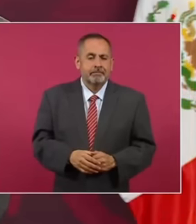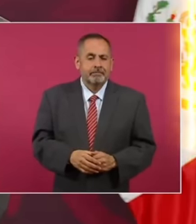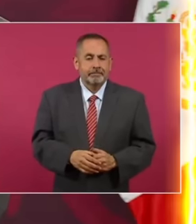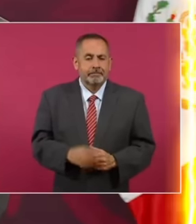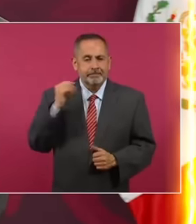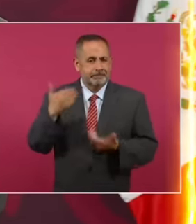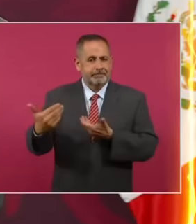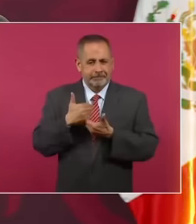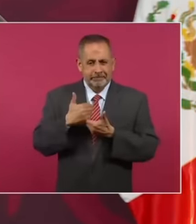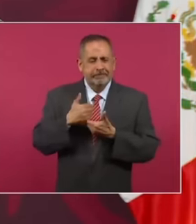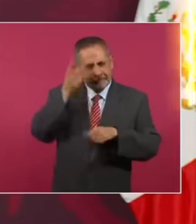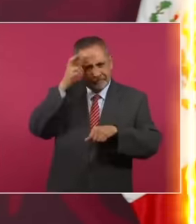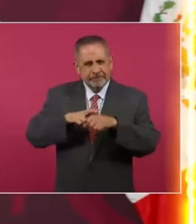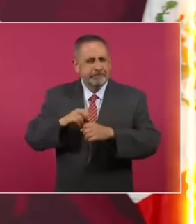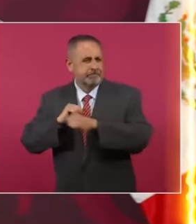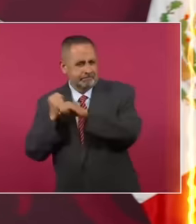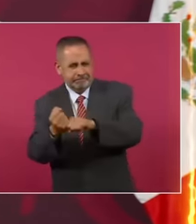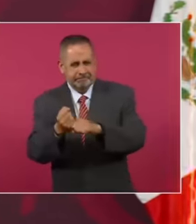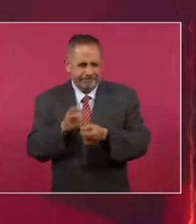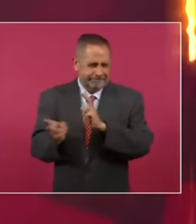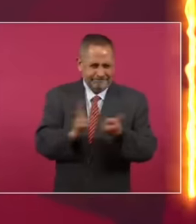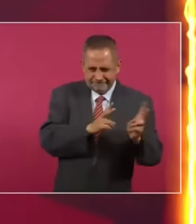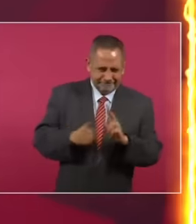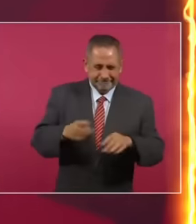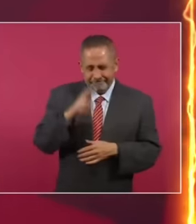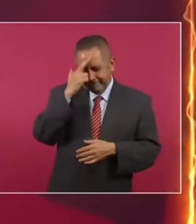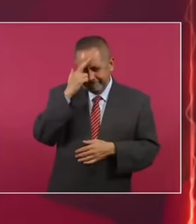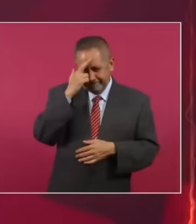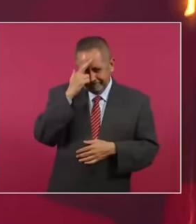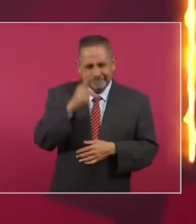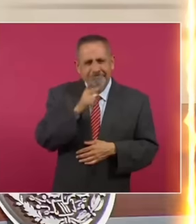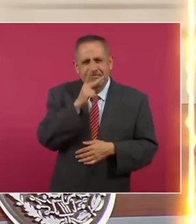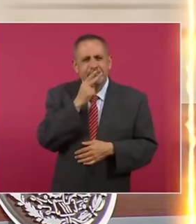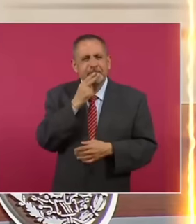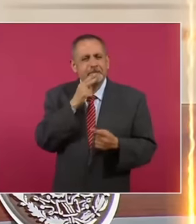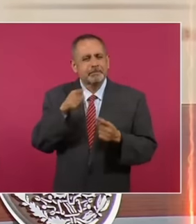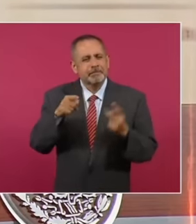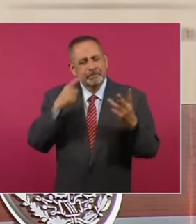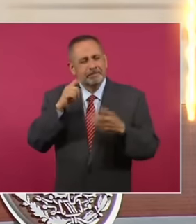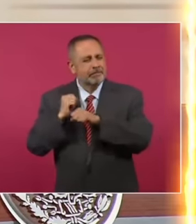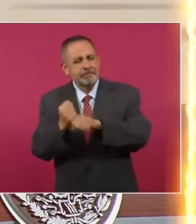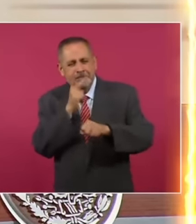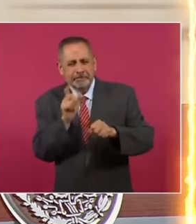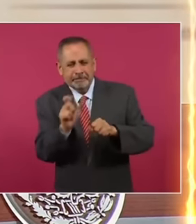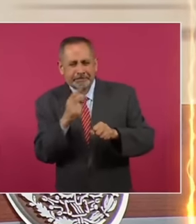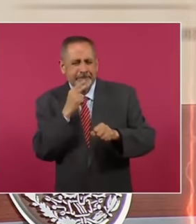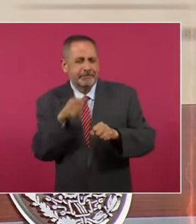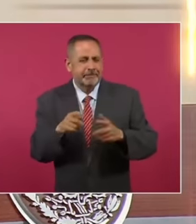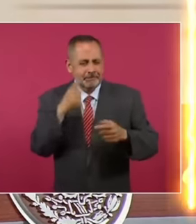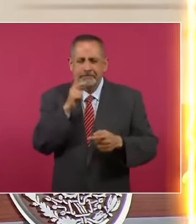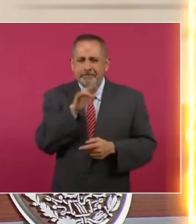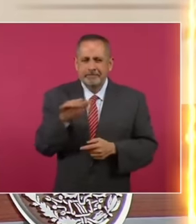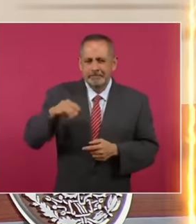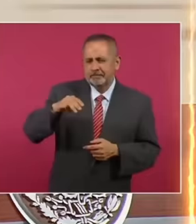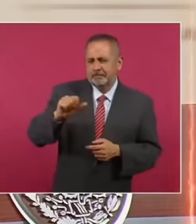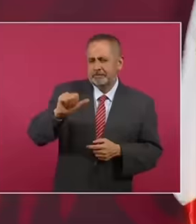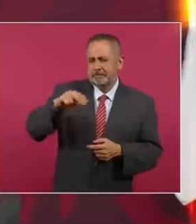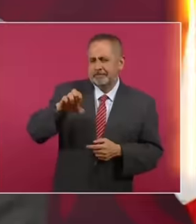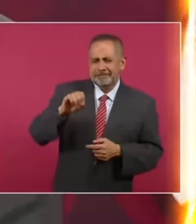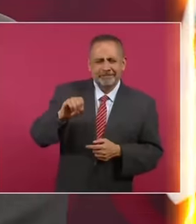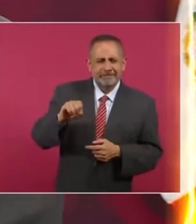visitaron algunos directivos del béisbol, recordaba yo todas las palabras que se usan en el béisbol. Desde